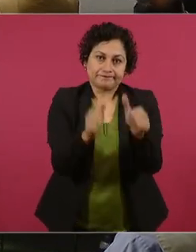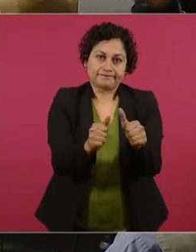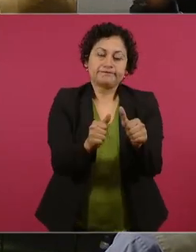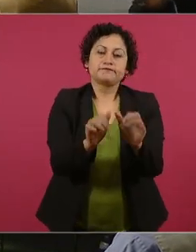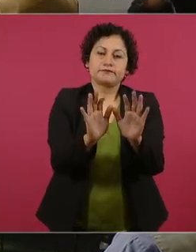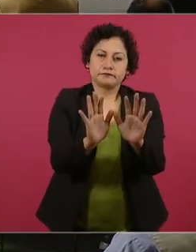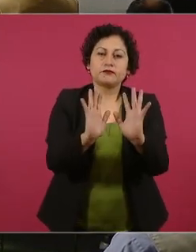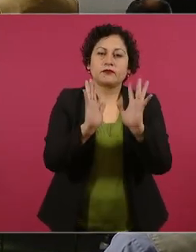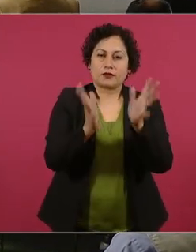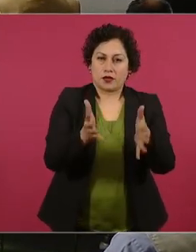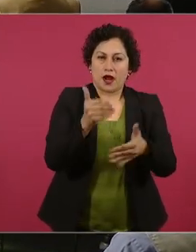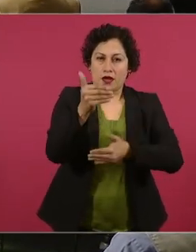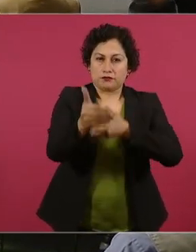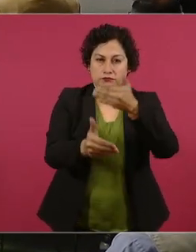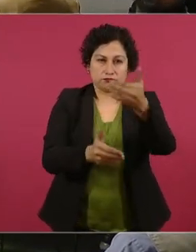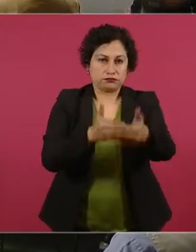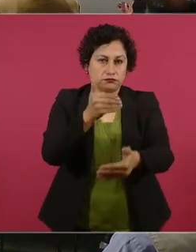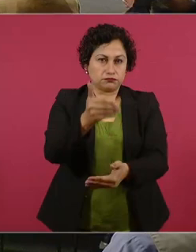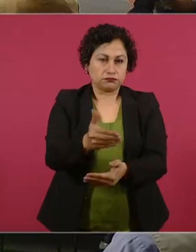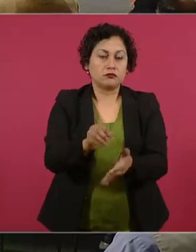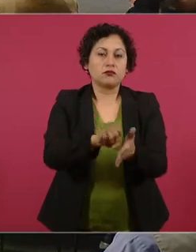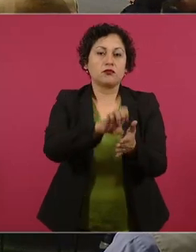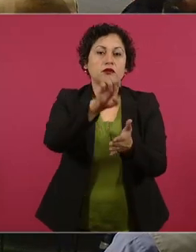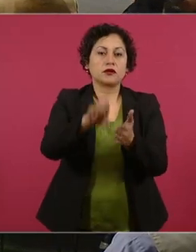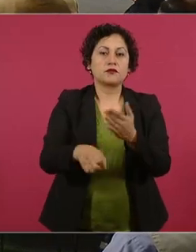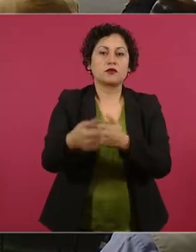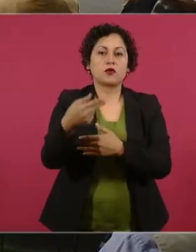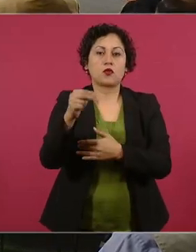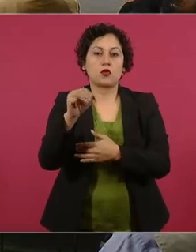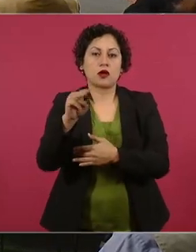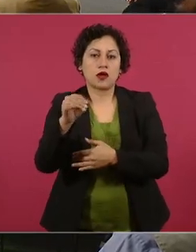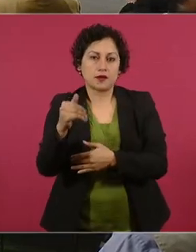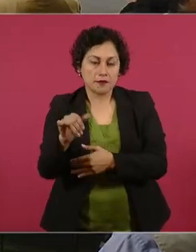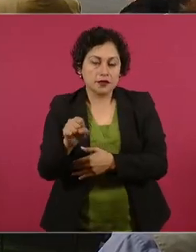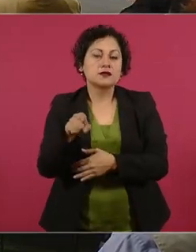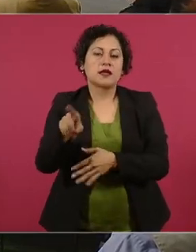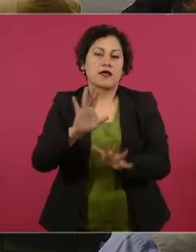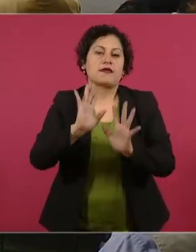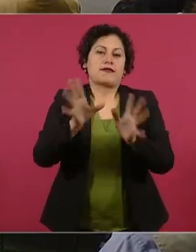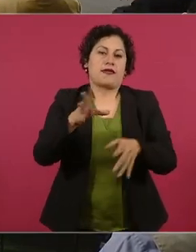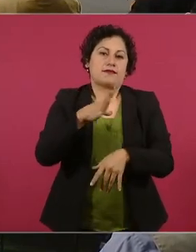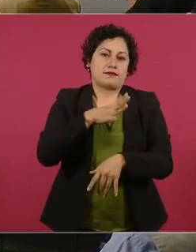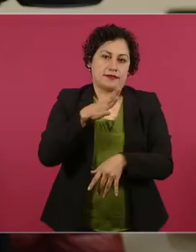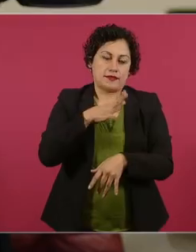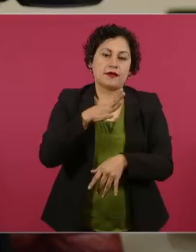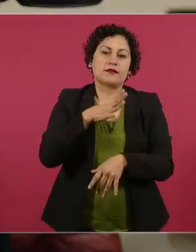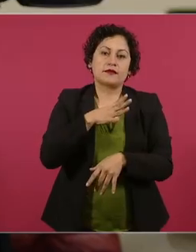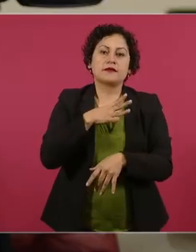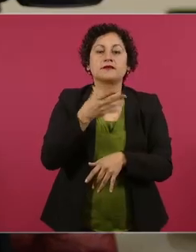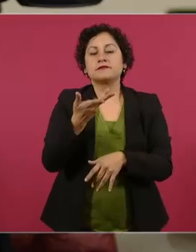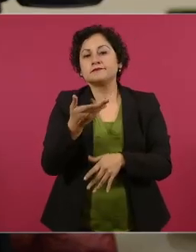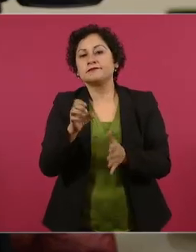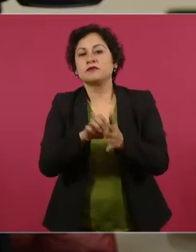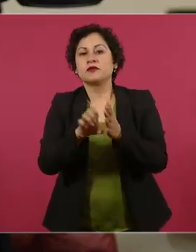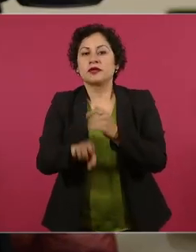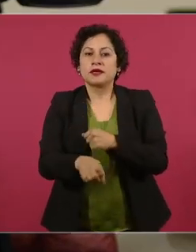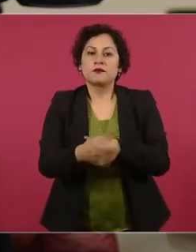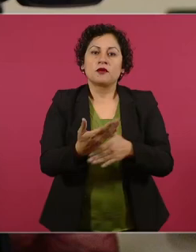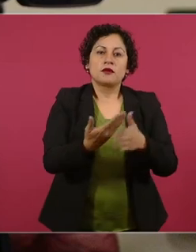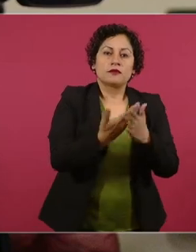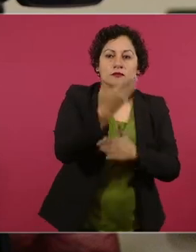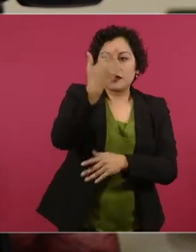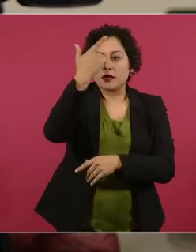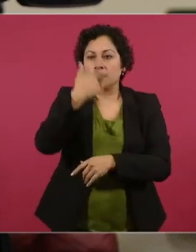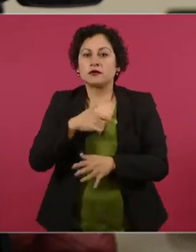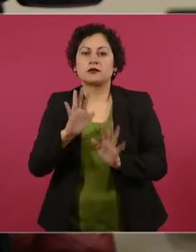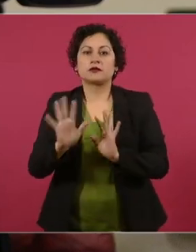en grado superlativo. Ya Guaymas, el puerto de Guaymas, pues tiene una diferencia como podría compararse el día con la noche, ¿no? Ya hay